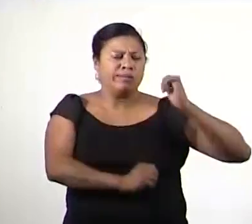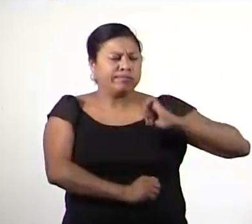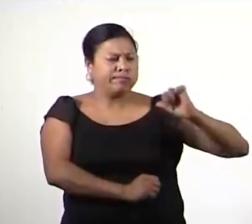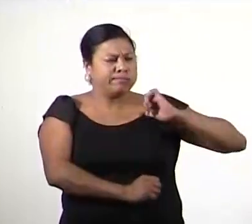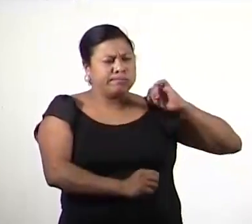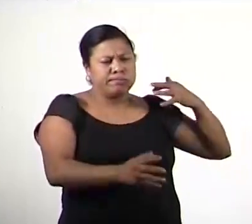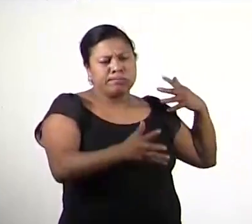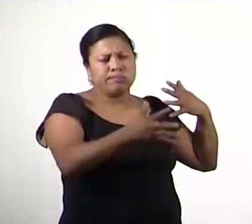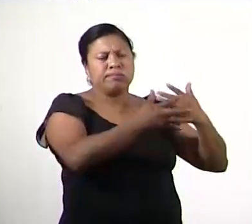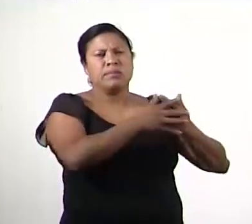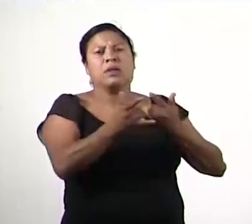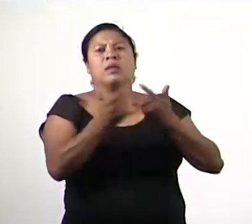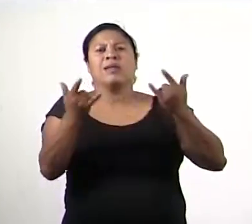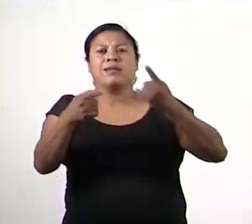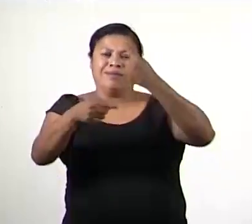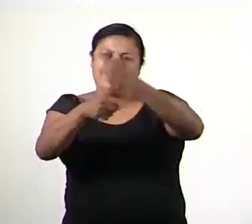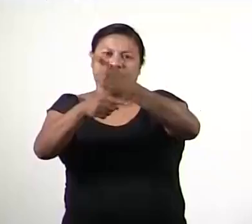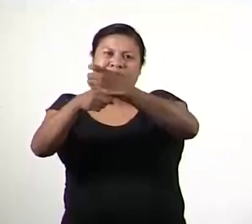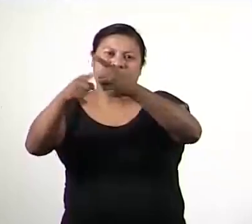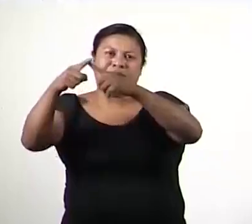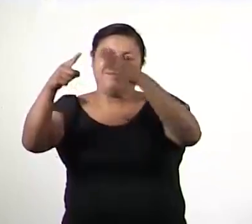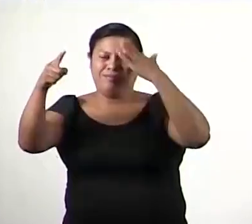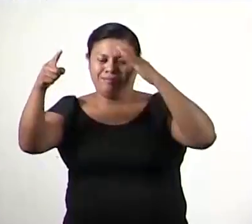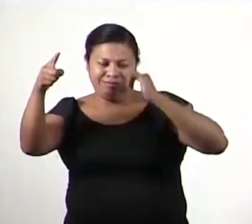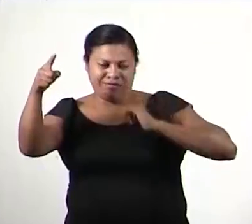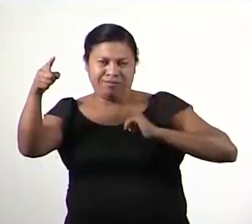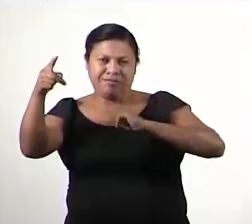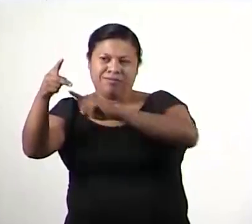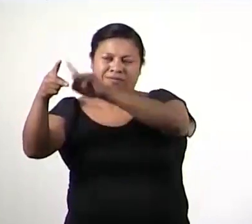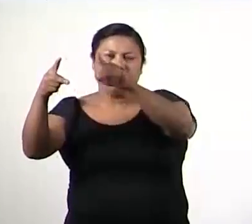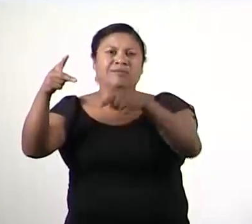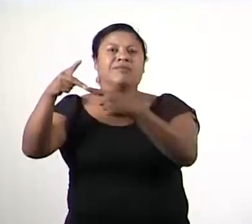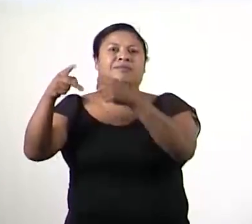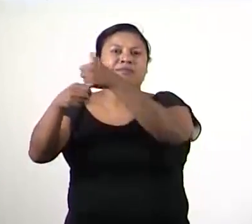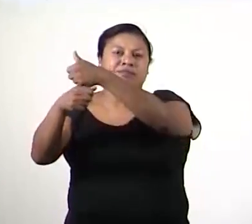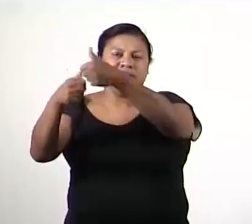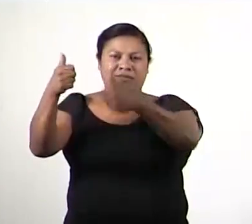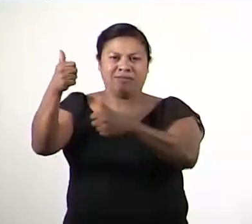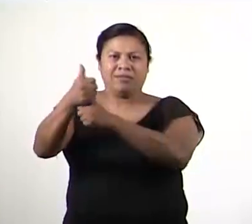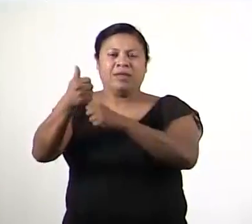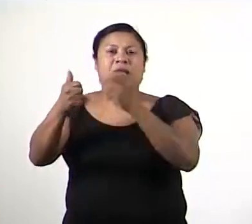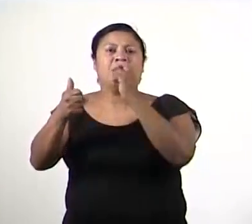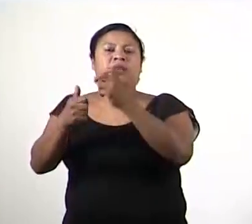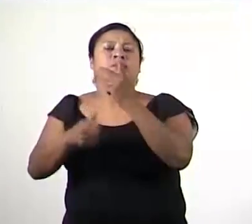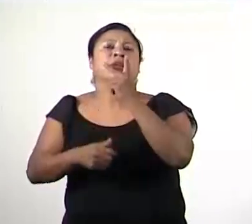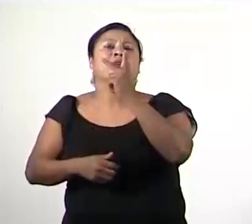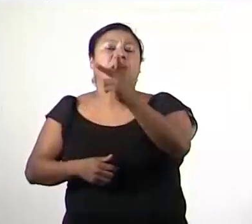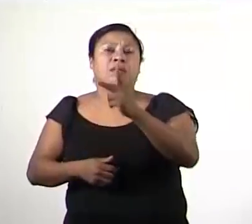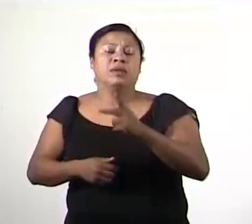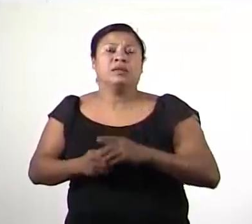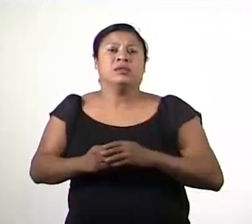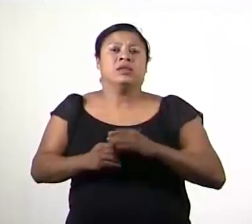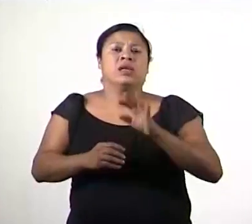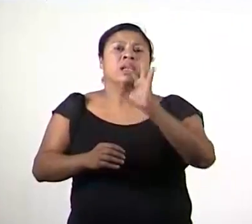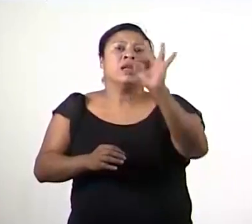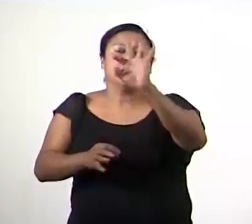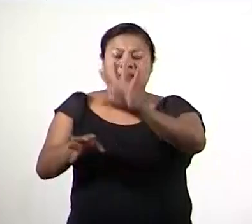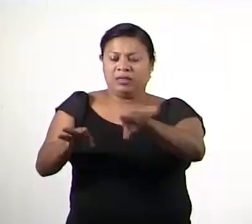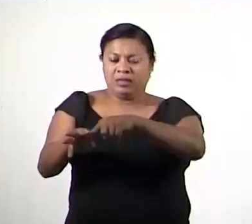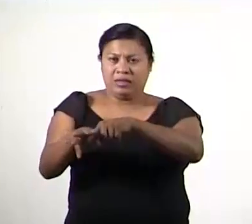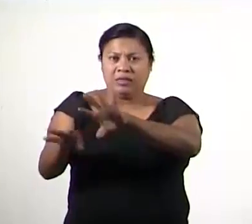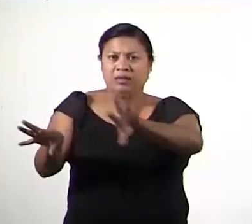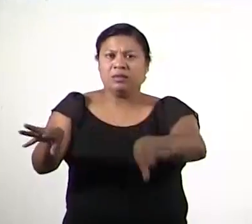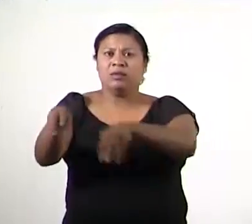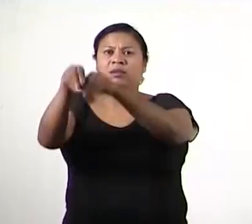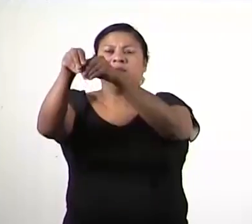ideas principales. Son líneas o oraciones que complementan